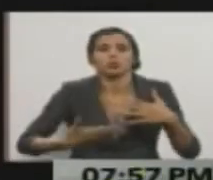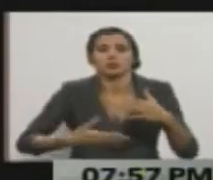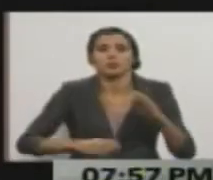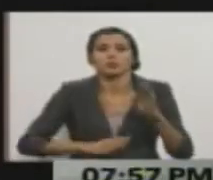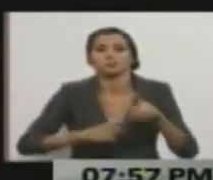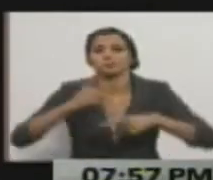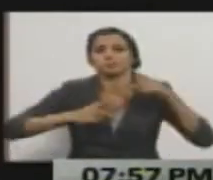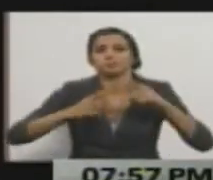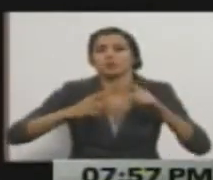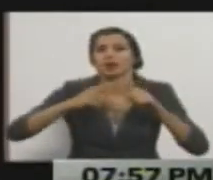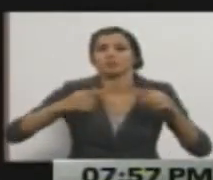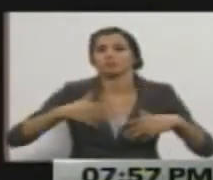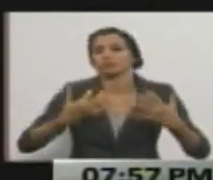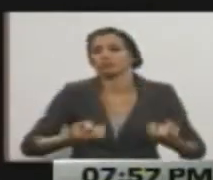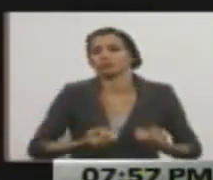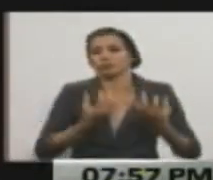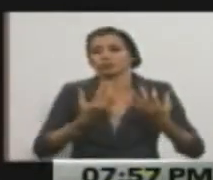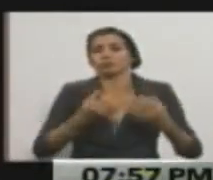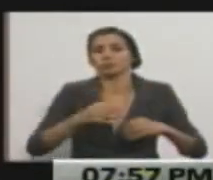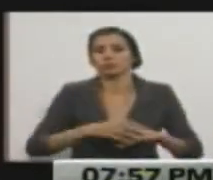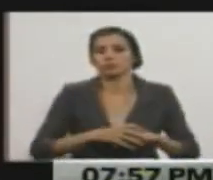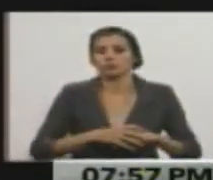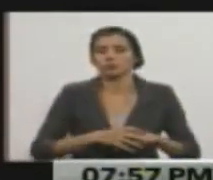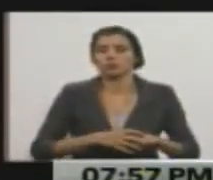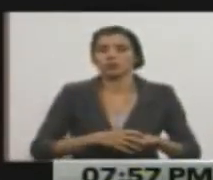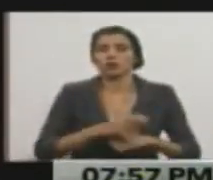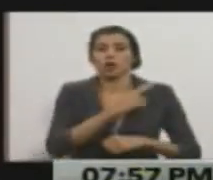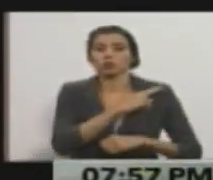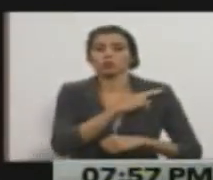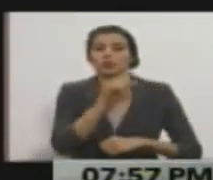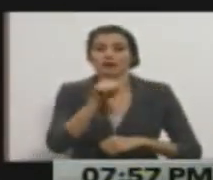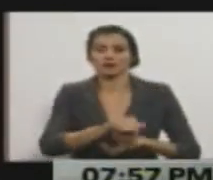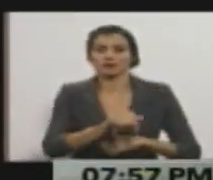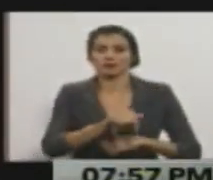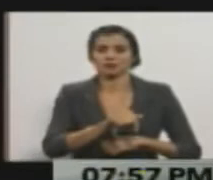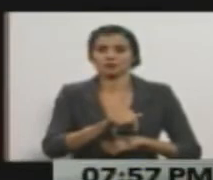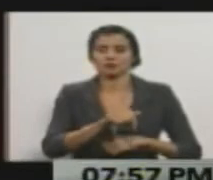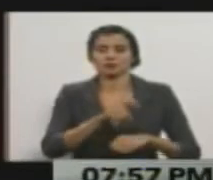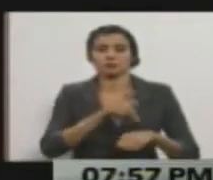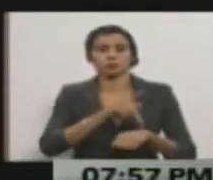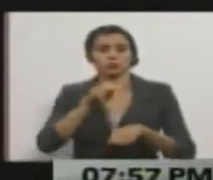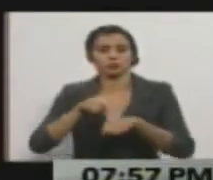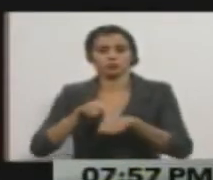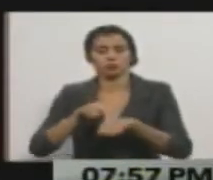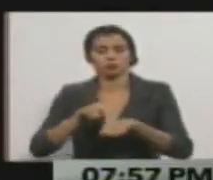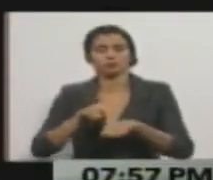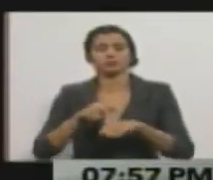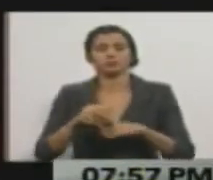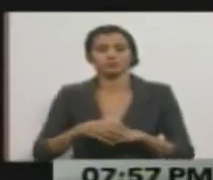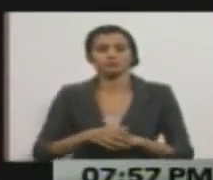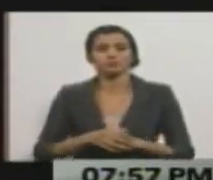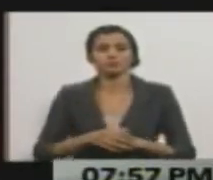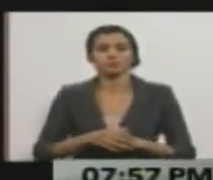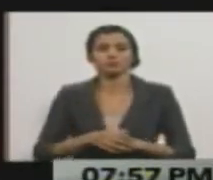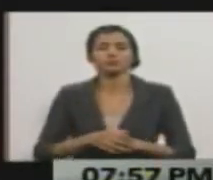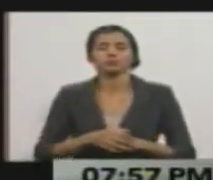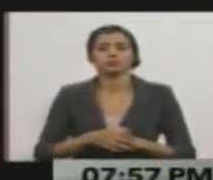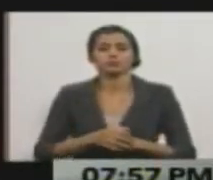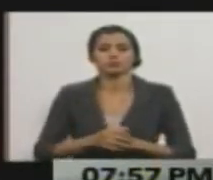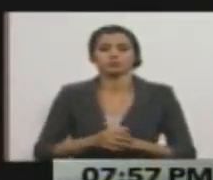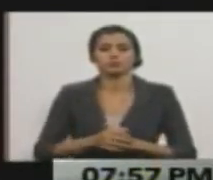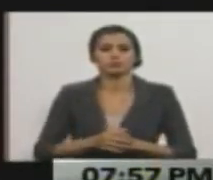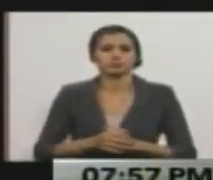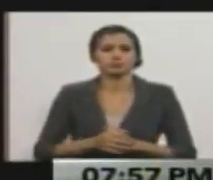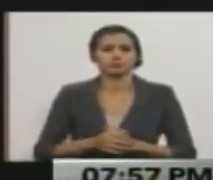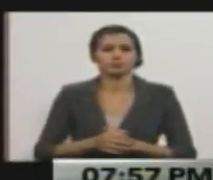La Autoridad de Energía Eléctrica de Puerto Rico está sufriendo un proceso de transformación